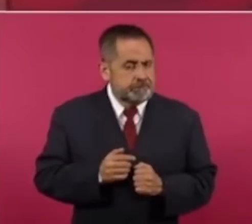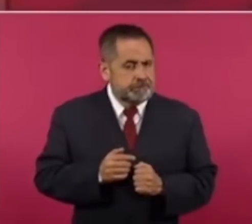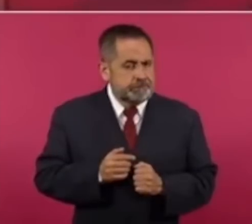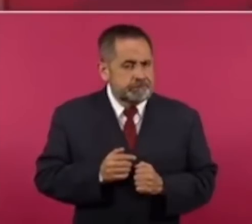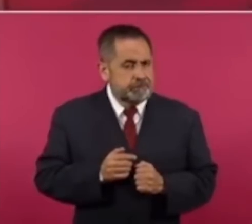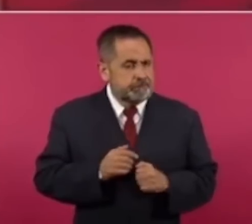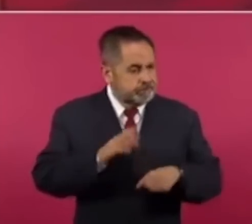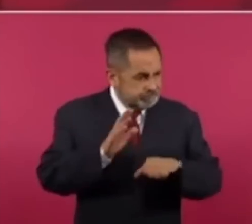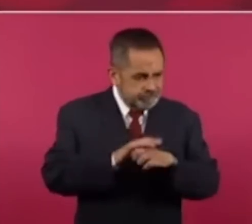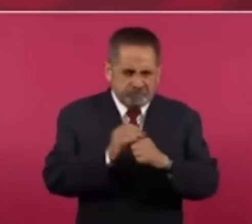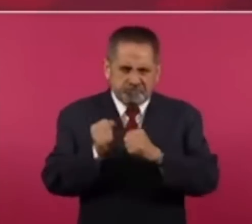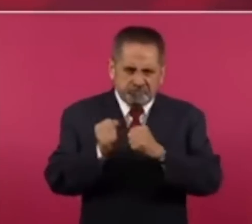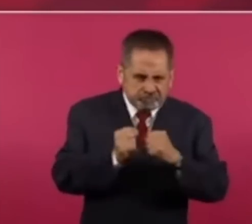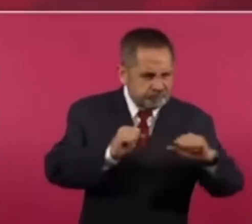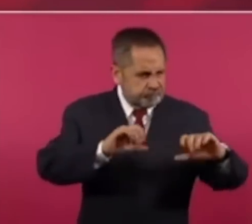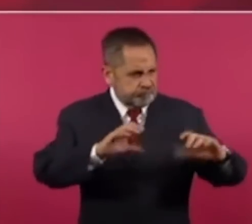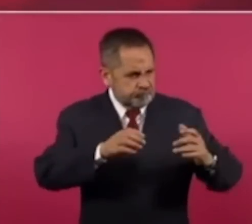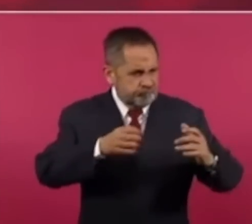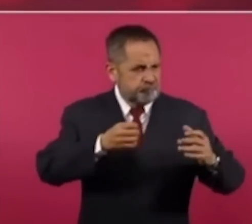fortalecer